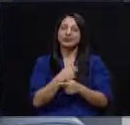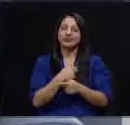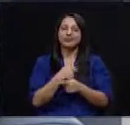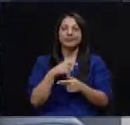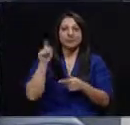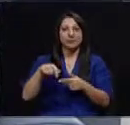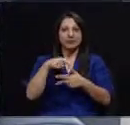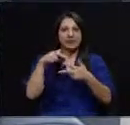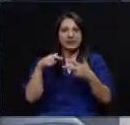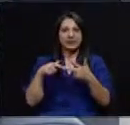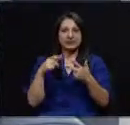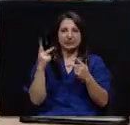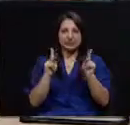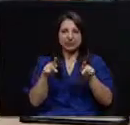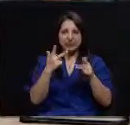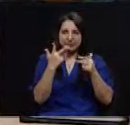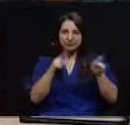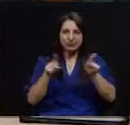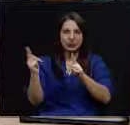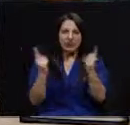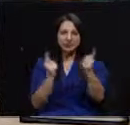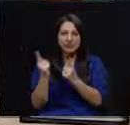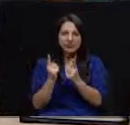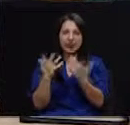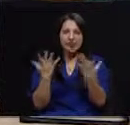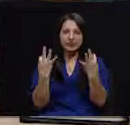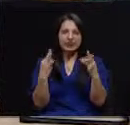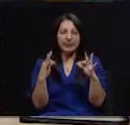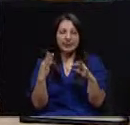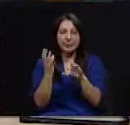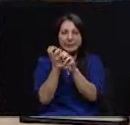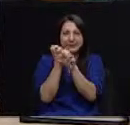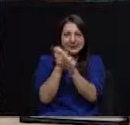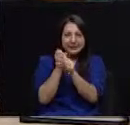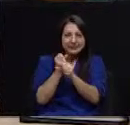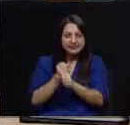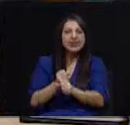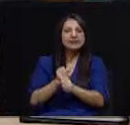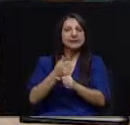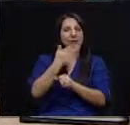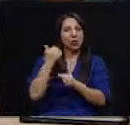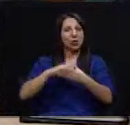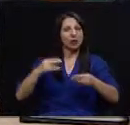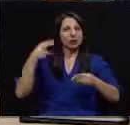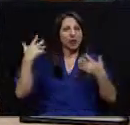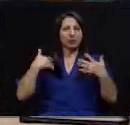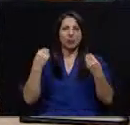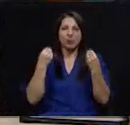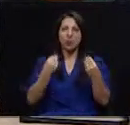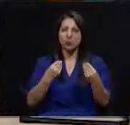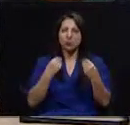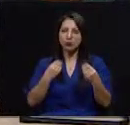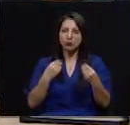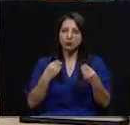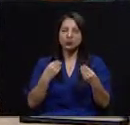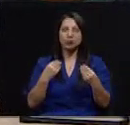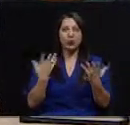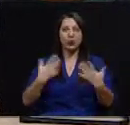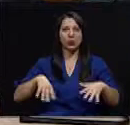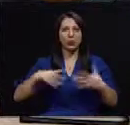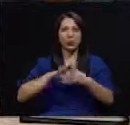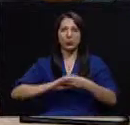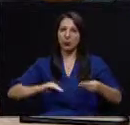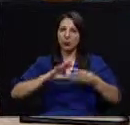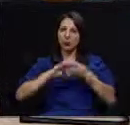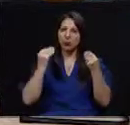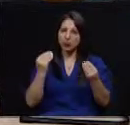tres cabezas, claro, para así poder sintetizar, digamos, de la mejor forma que se pueda contar una historia que tiene muchísimo, o sea, muchísimo que